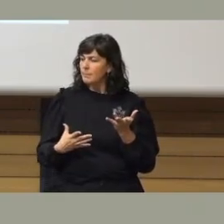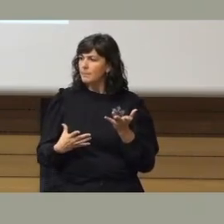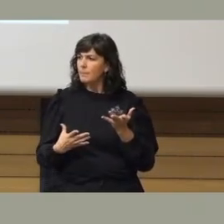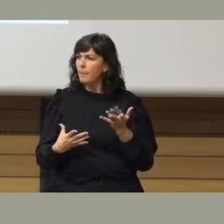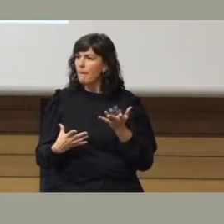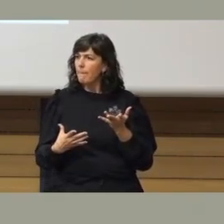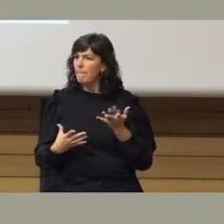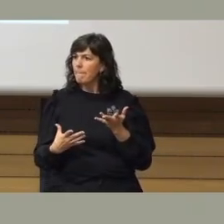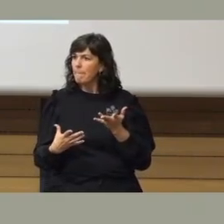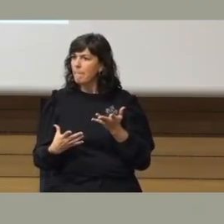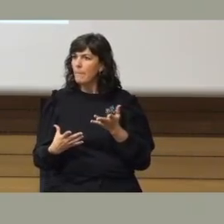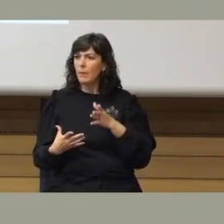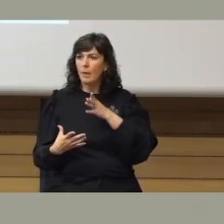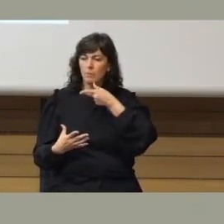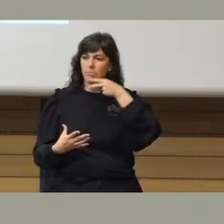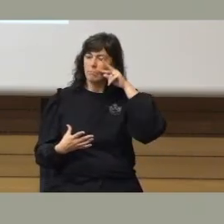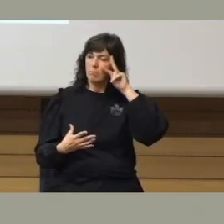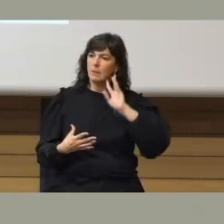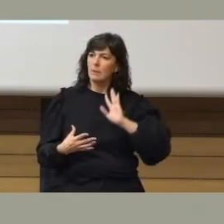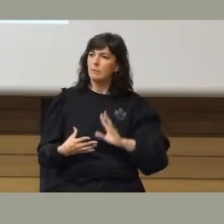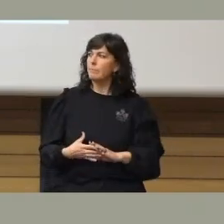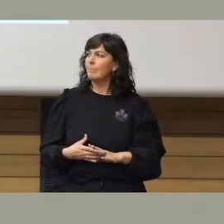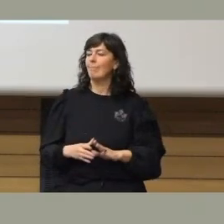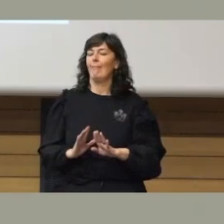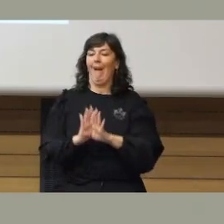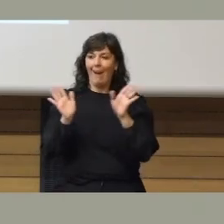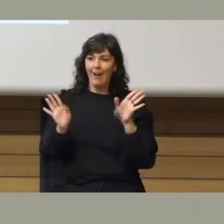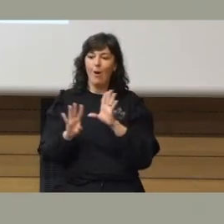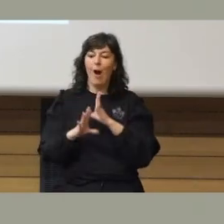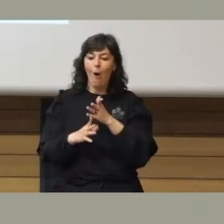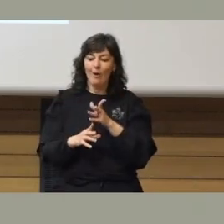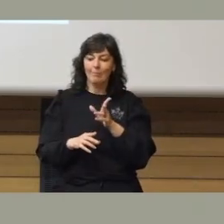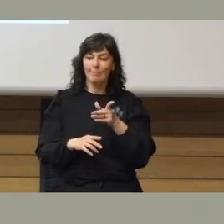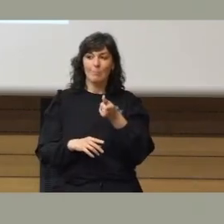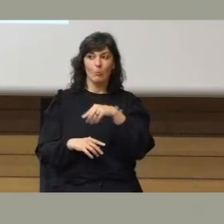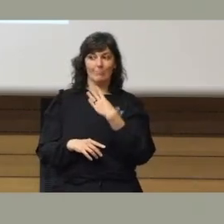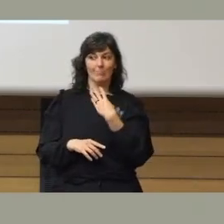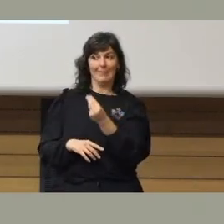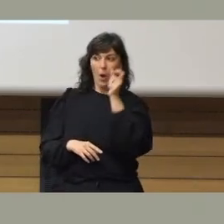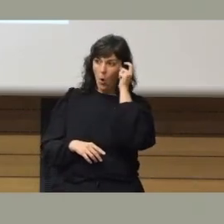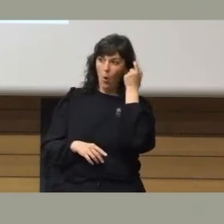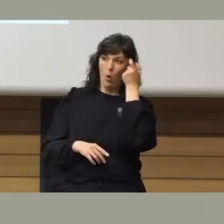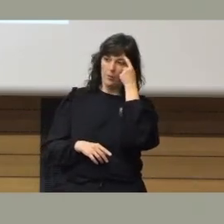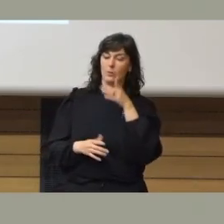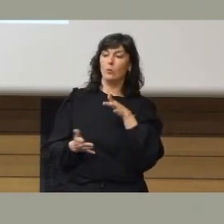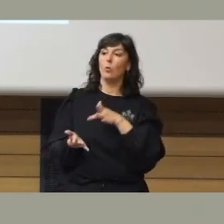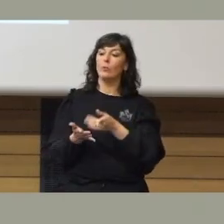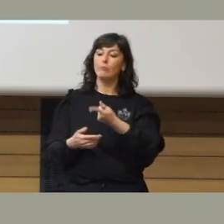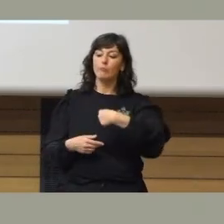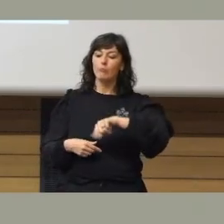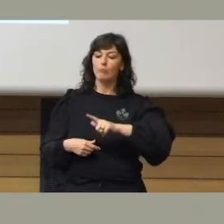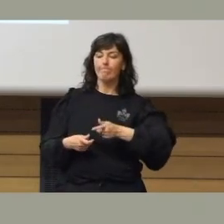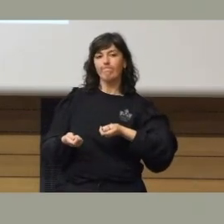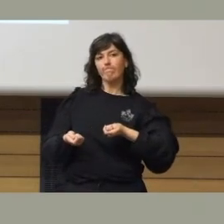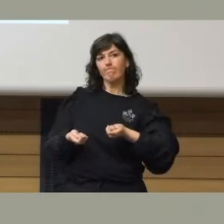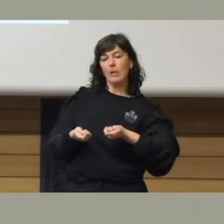Claro. Ahora entendéis este concepto. Cuando estamos negociando programas de prevención, programas de intervención, si